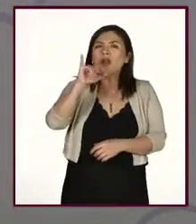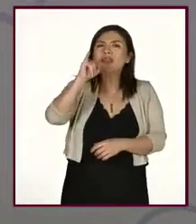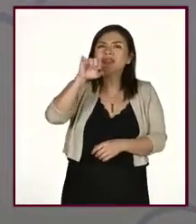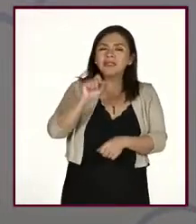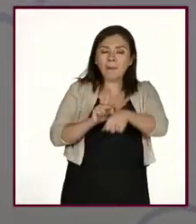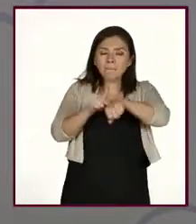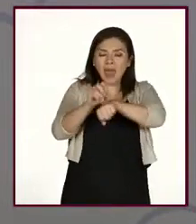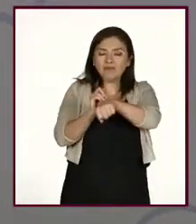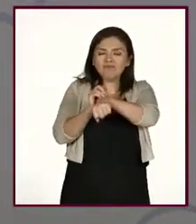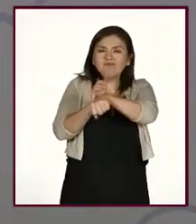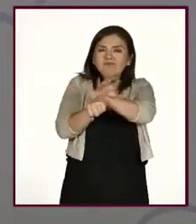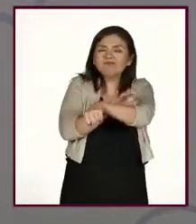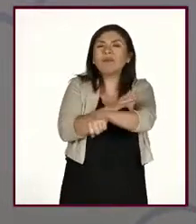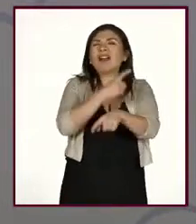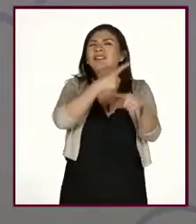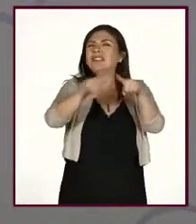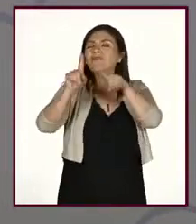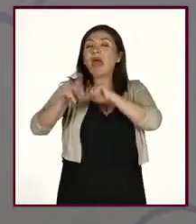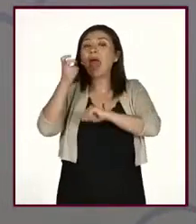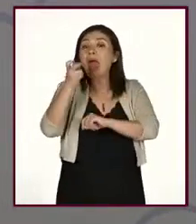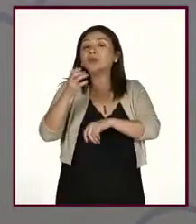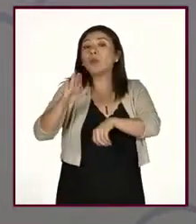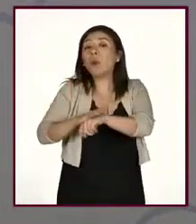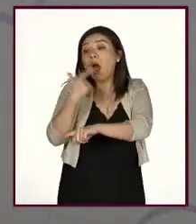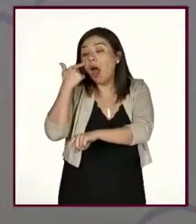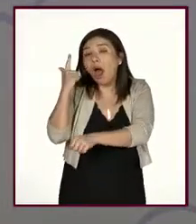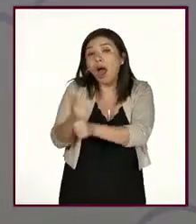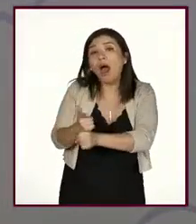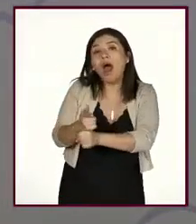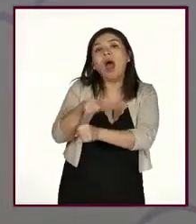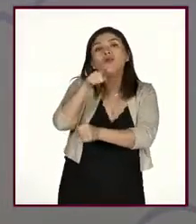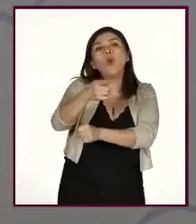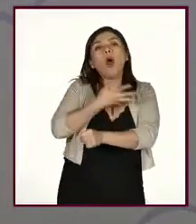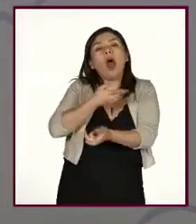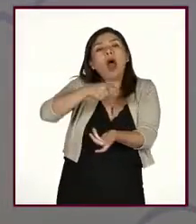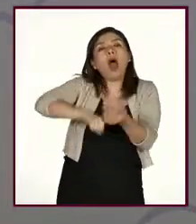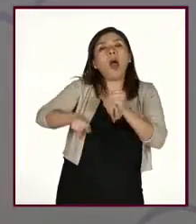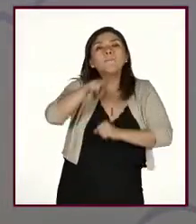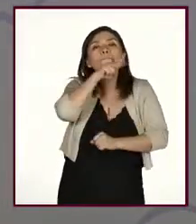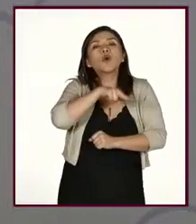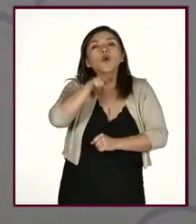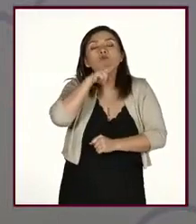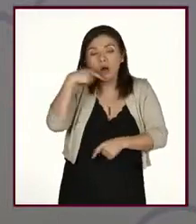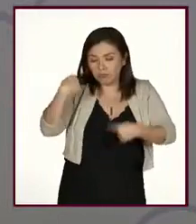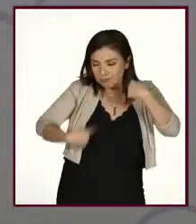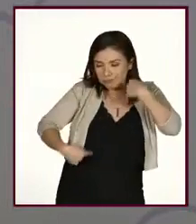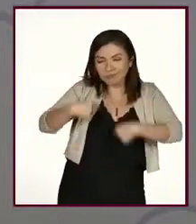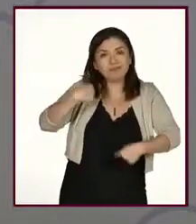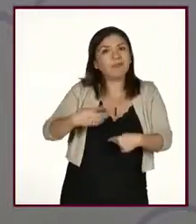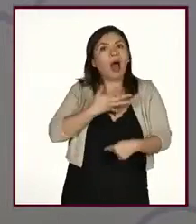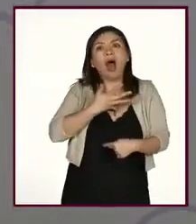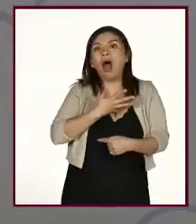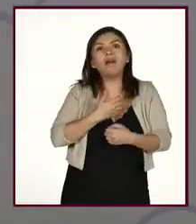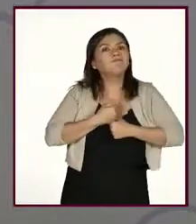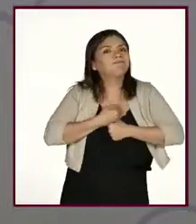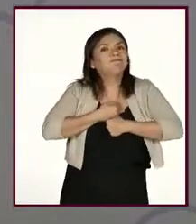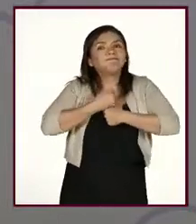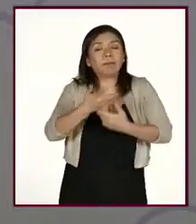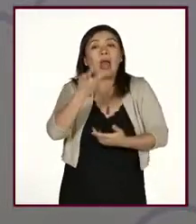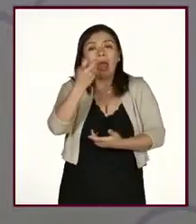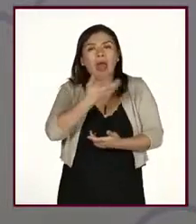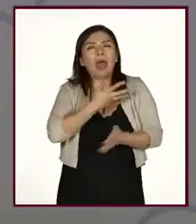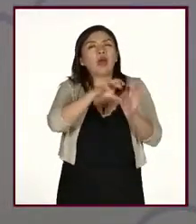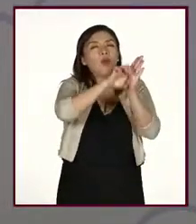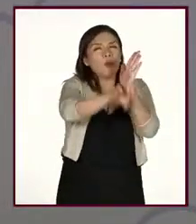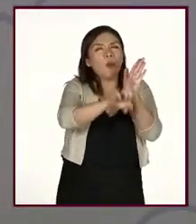Entonces, pues prácticamente las manifestaciones del estrés están en todo nuestro cuerpo con estos síntomas somáticos. Estos serían los más ejemplificados,